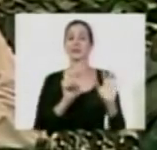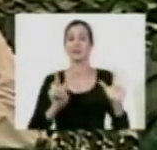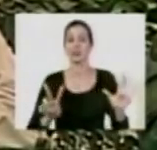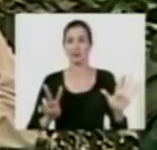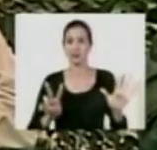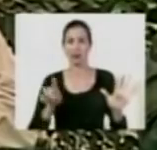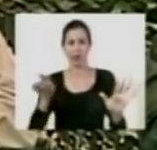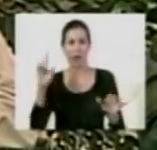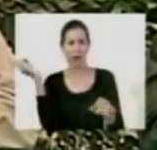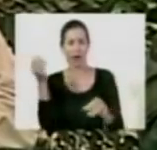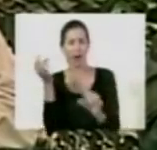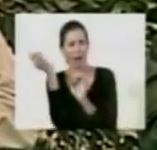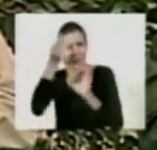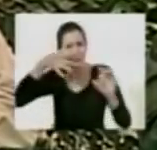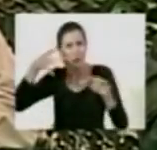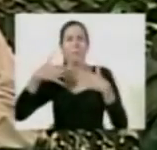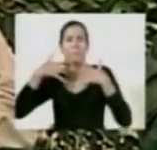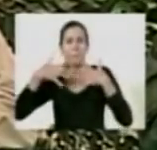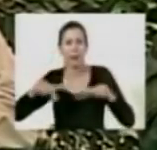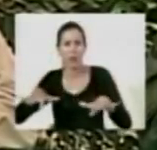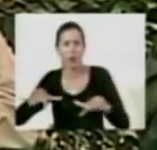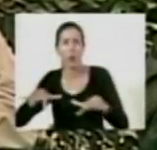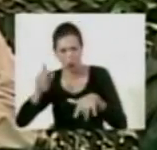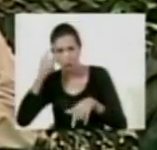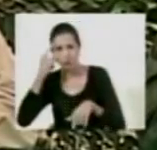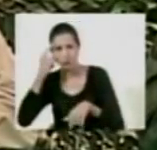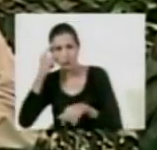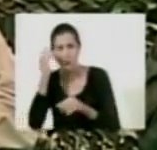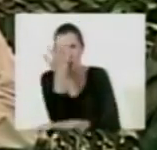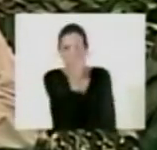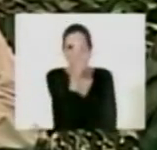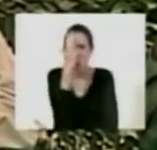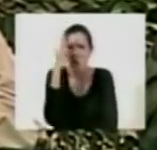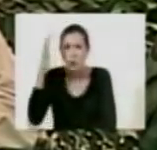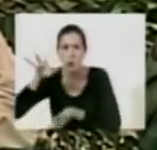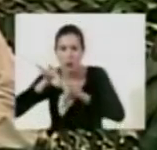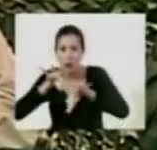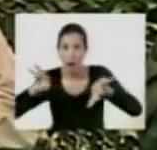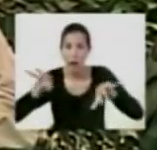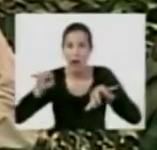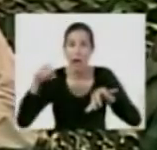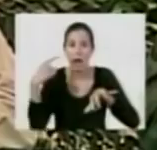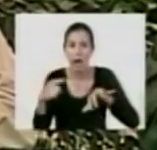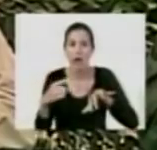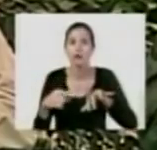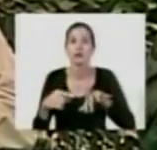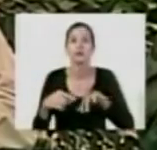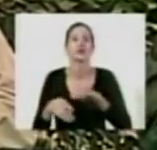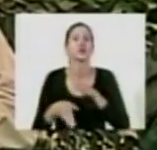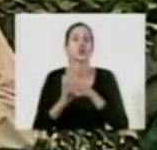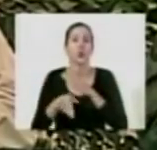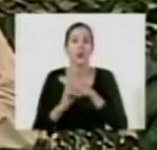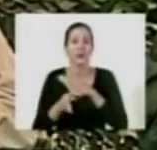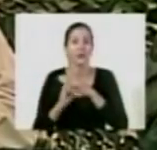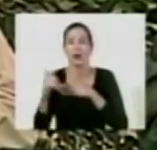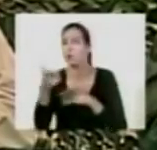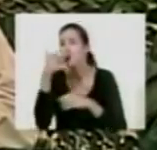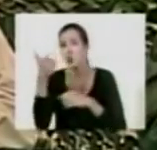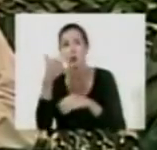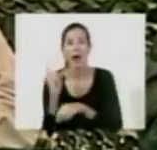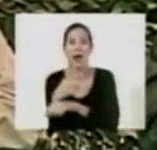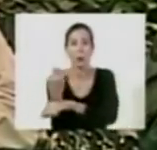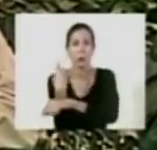las espesas selvas de la Amazonía venezolana, se mantiene las 24 horas del día de